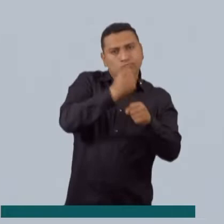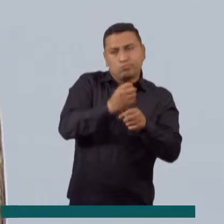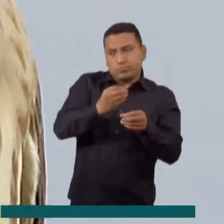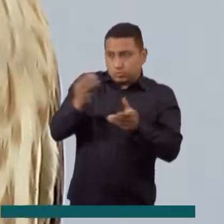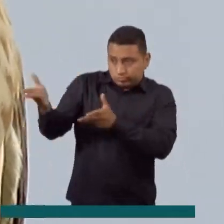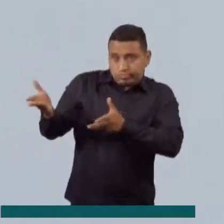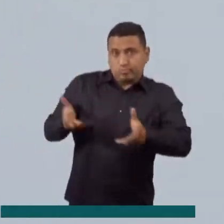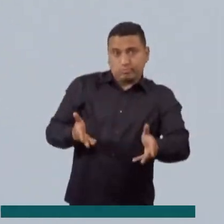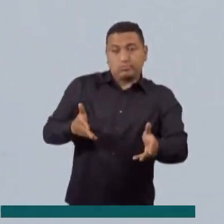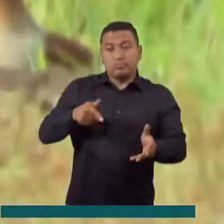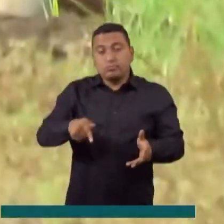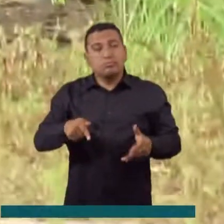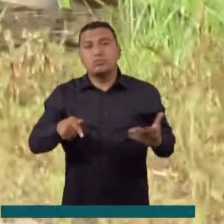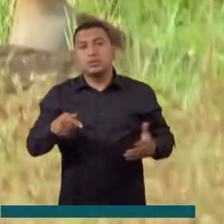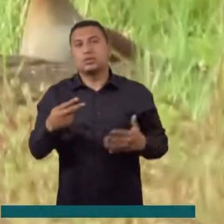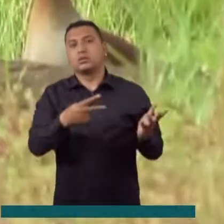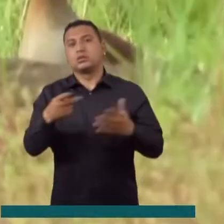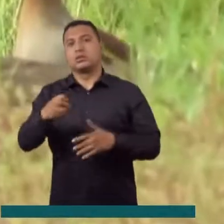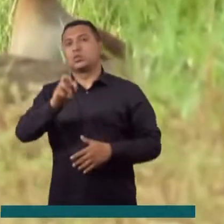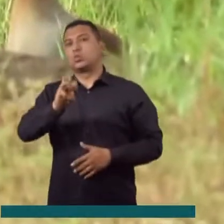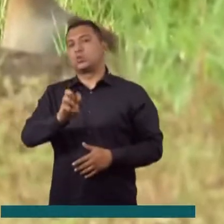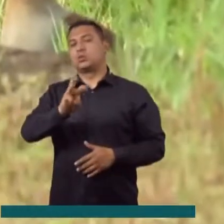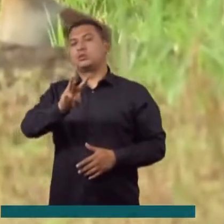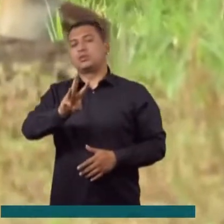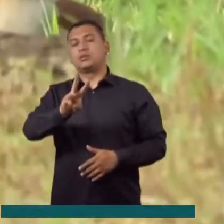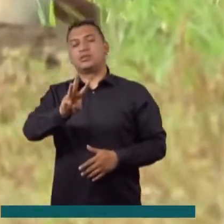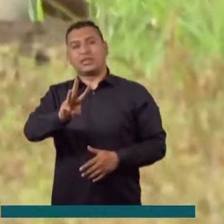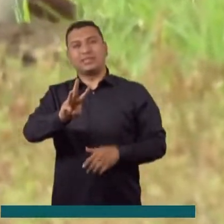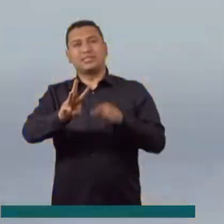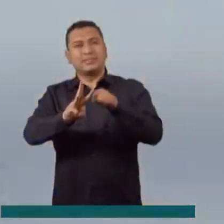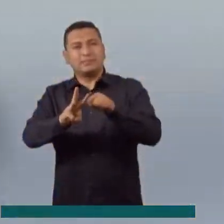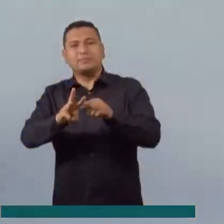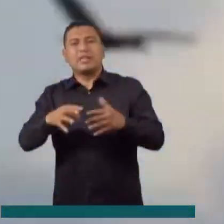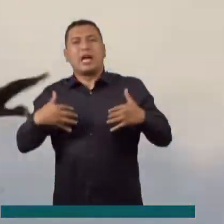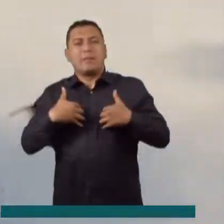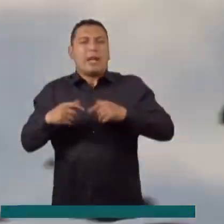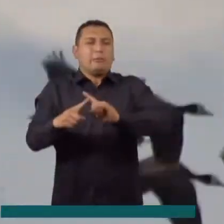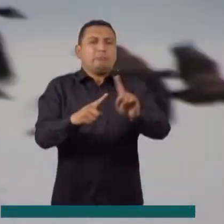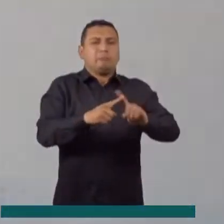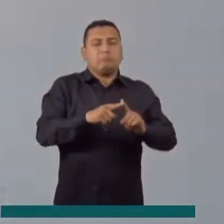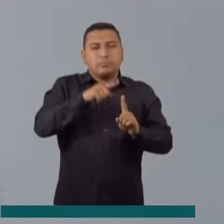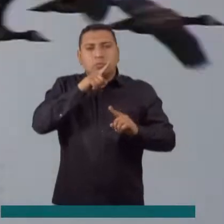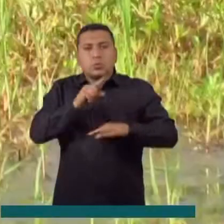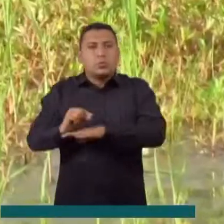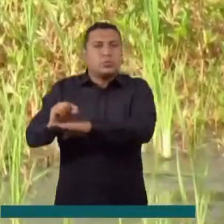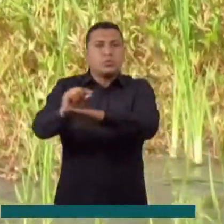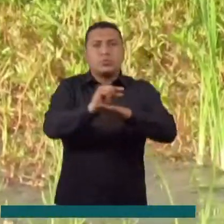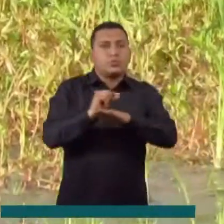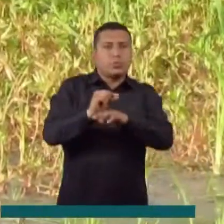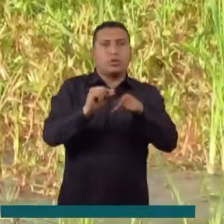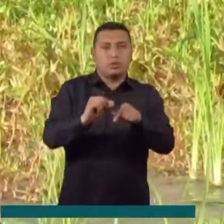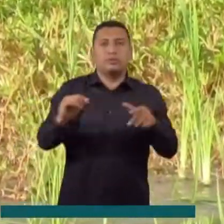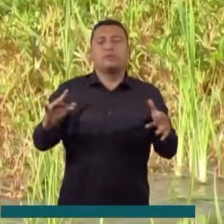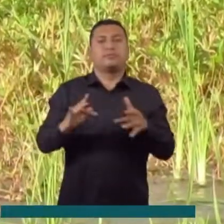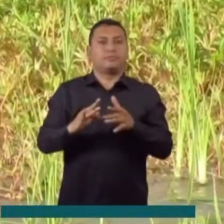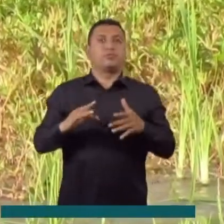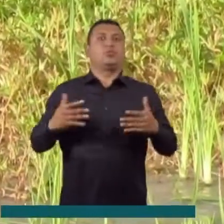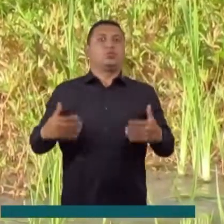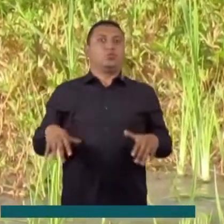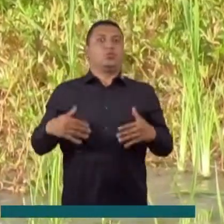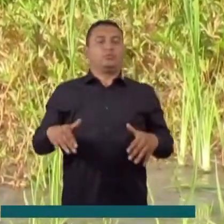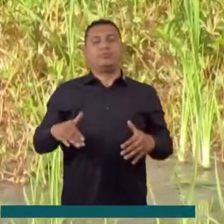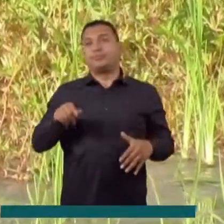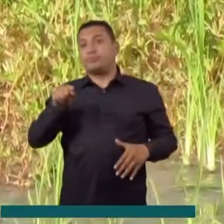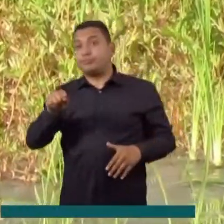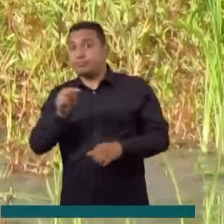reportadas 783 especies que se estima corresponde el 40% del total de las especies del país, de los cuales se cree